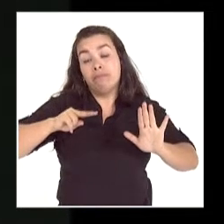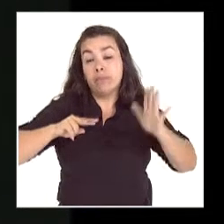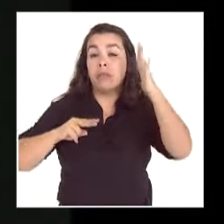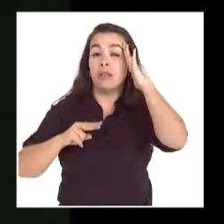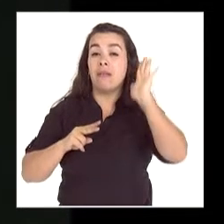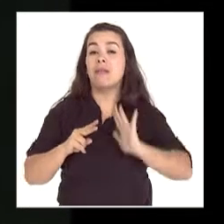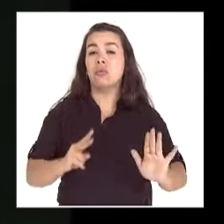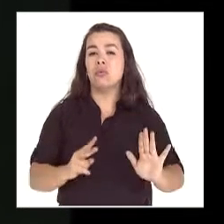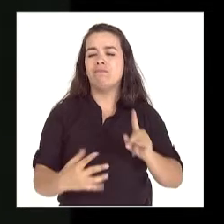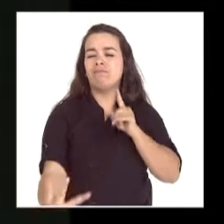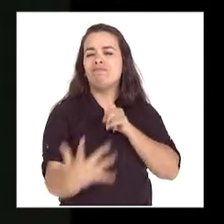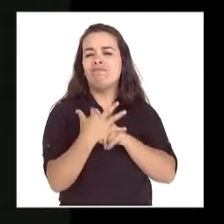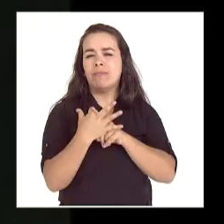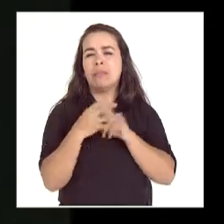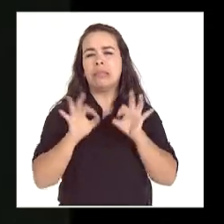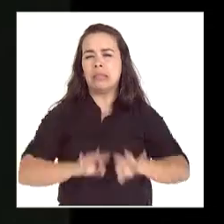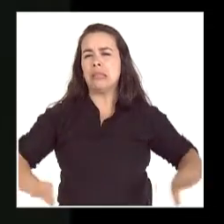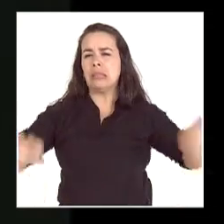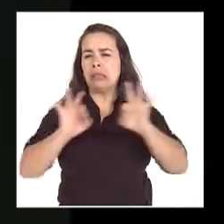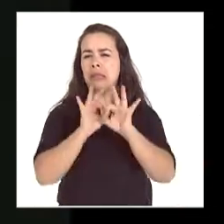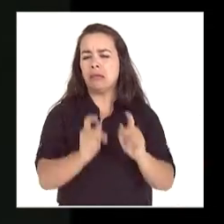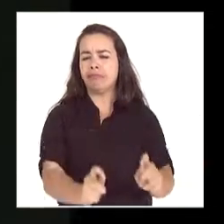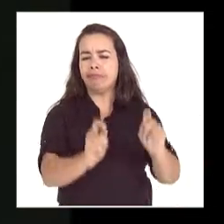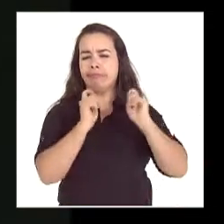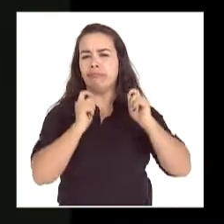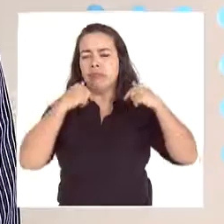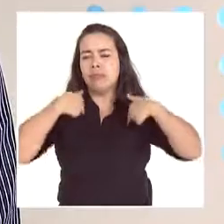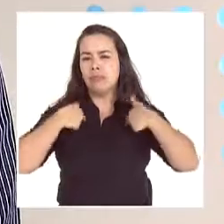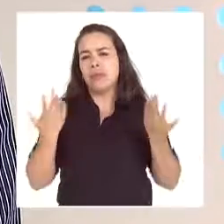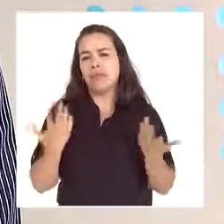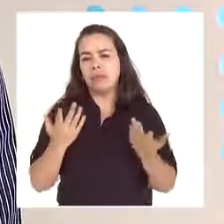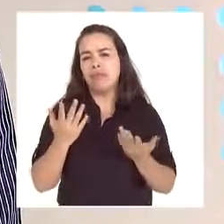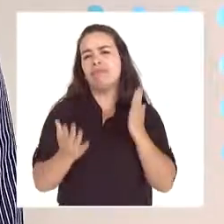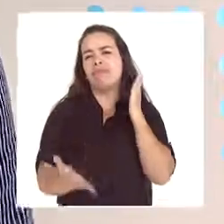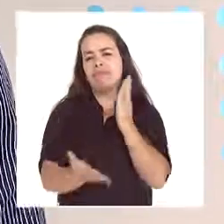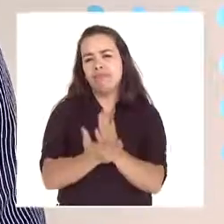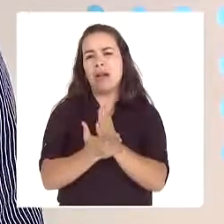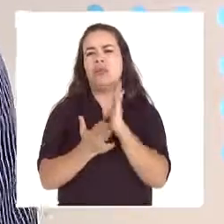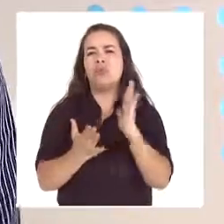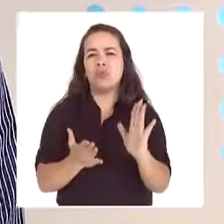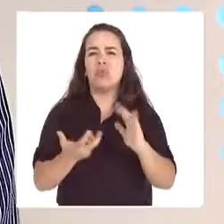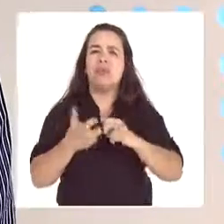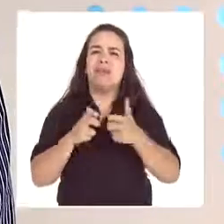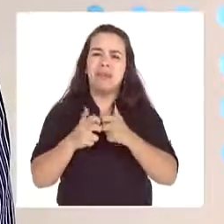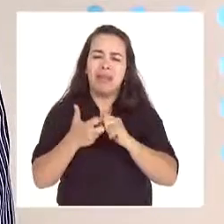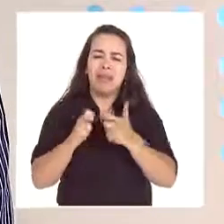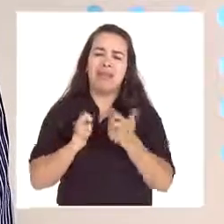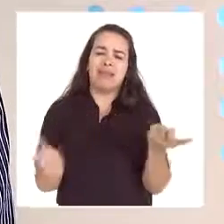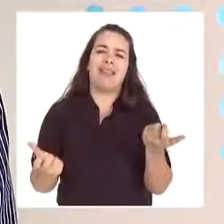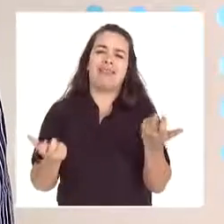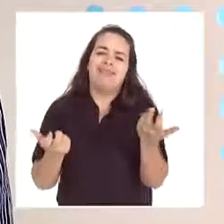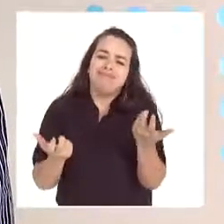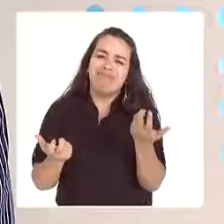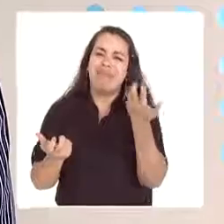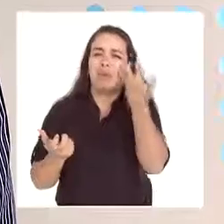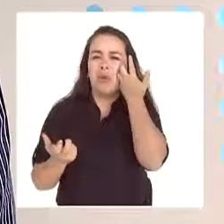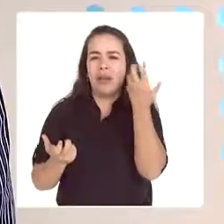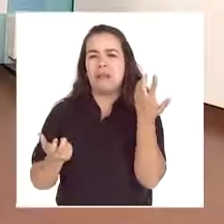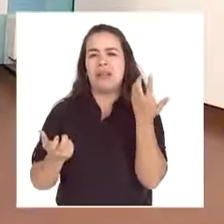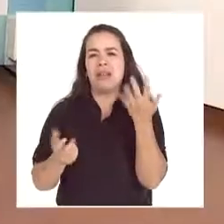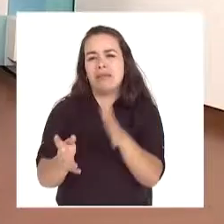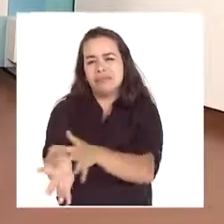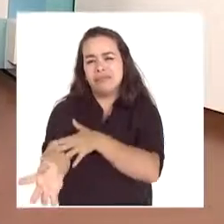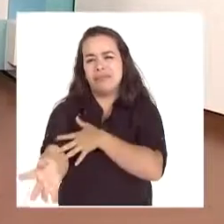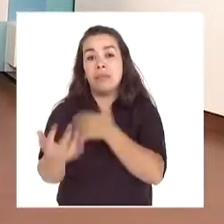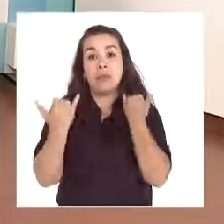rol importantísimo en el desarrollo de aterosclerosis y de enfermedad coronaria propiamente dicha. Esas